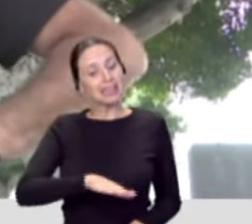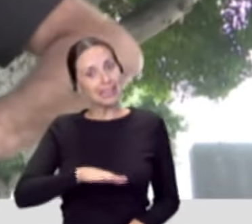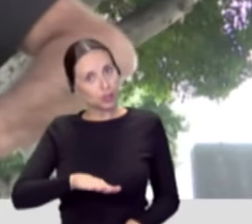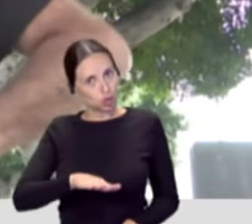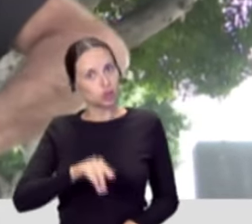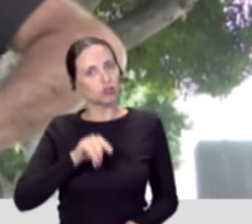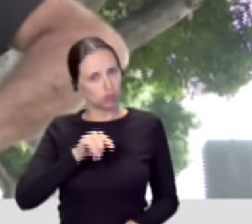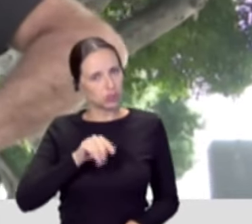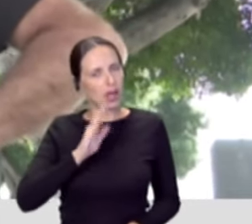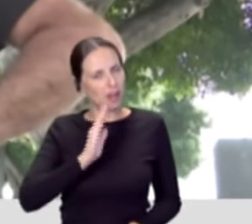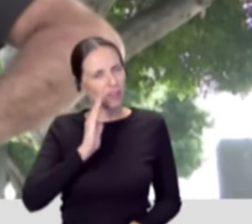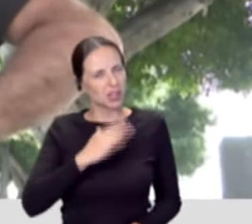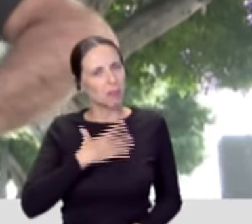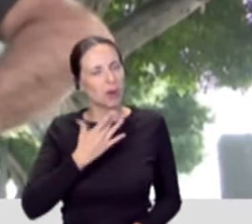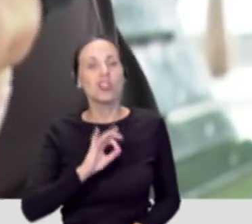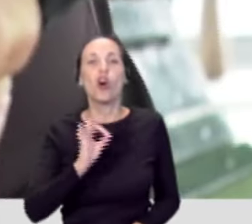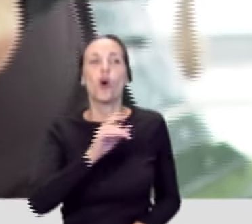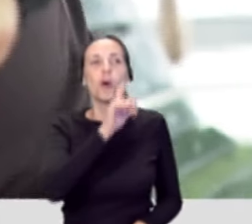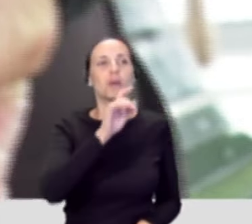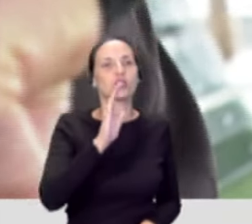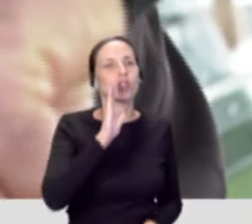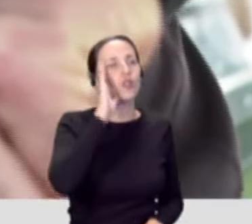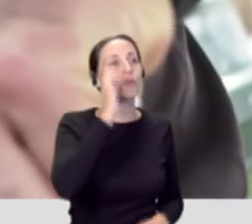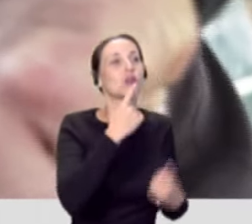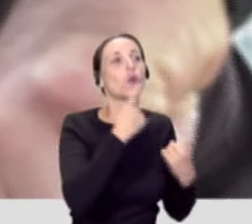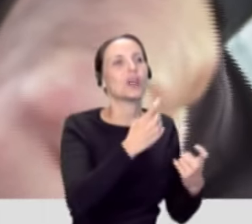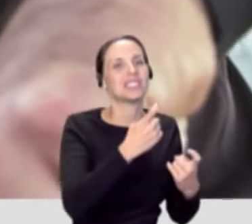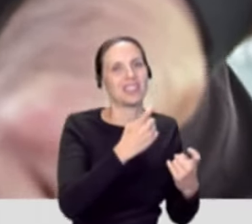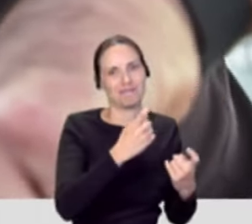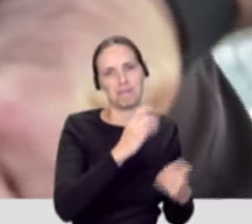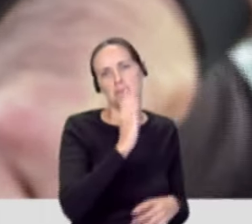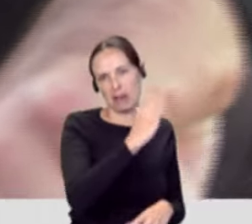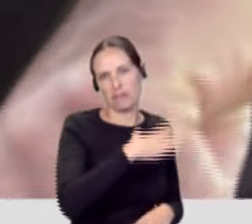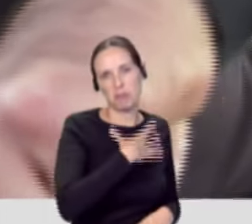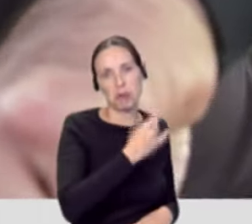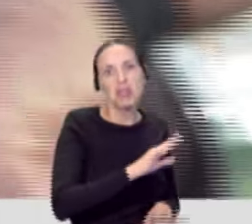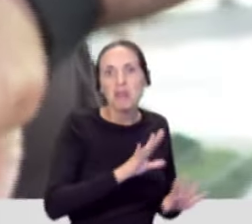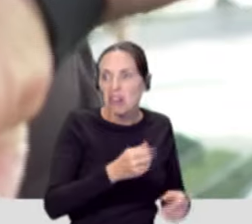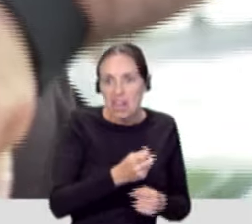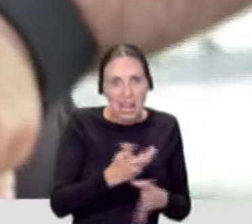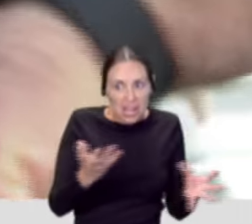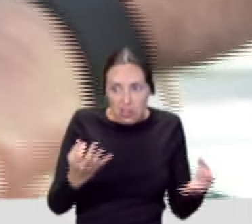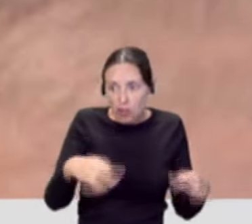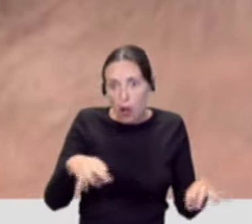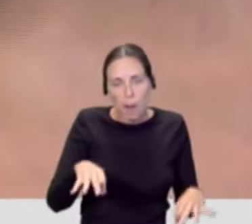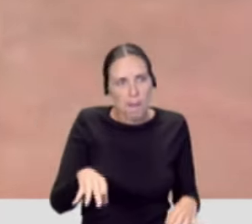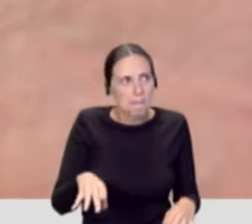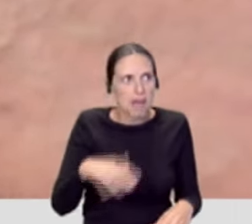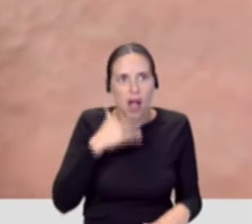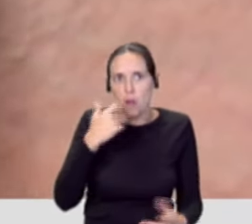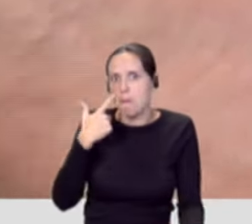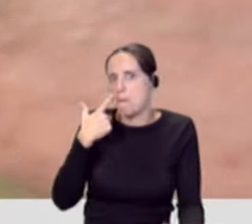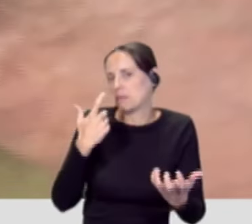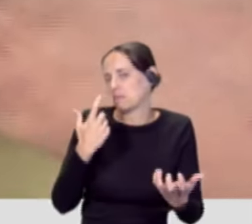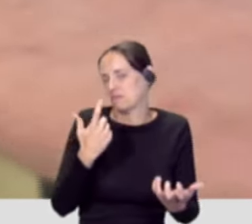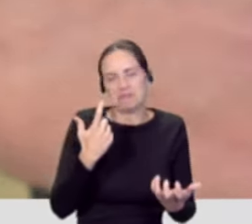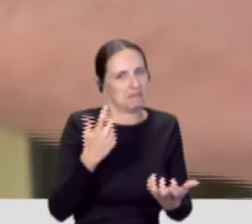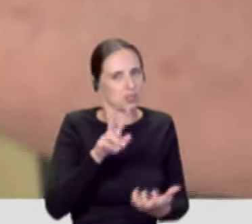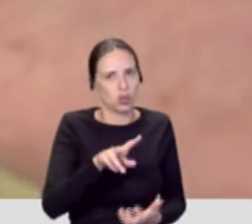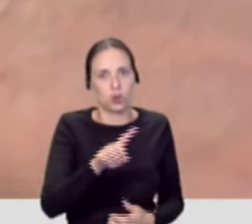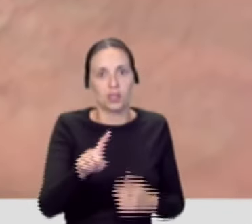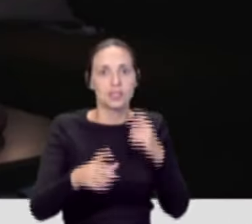tienen insomnio, que sí que una hora le pueden modificar. Pero para el resto yo no veo una gran diferencia. Y lo que sí que, evidentemente, creo